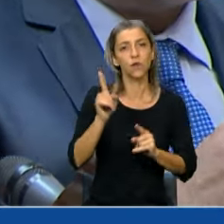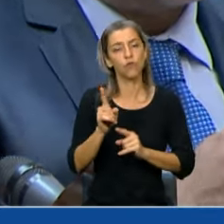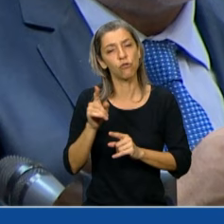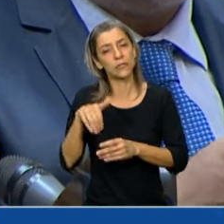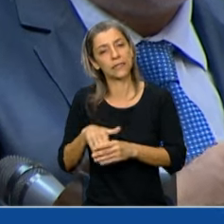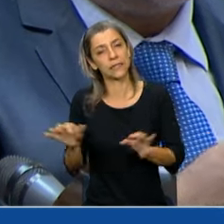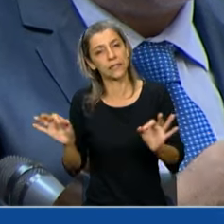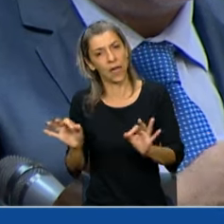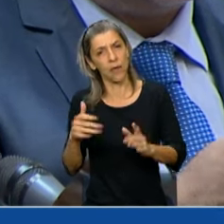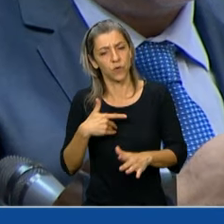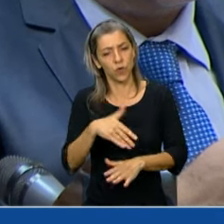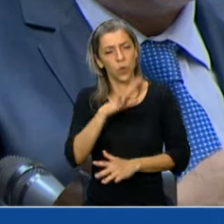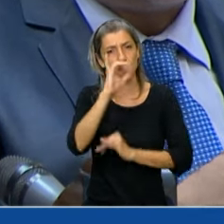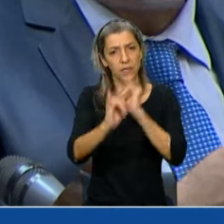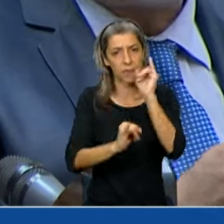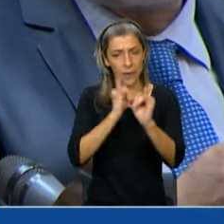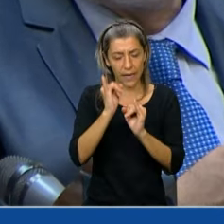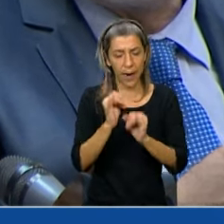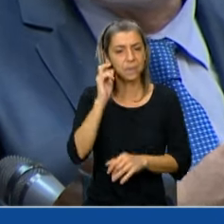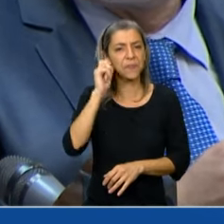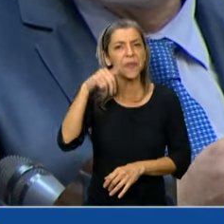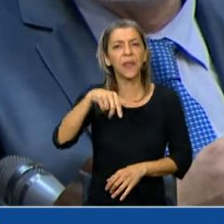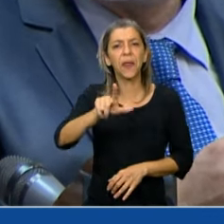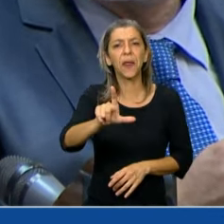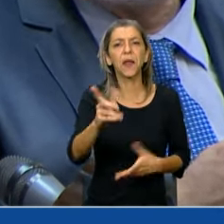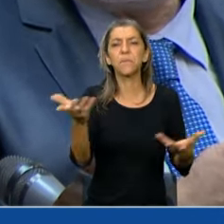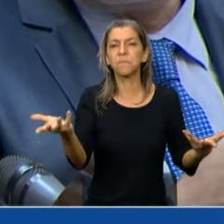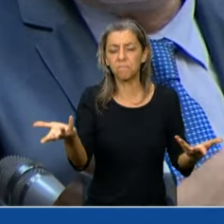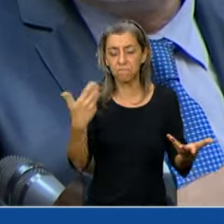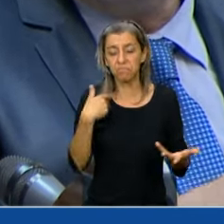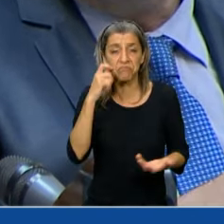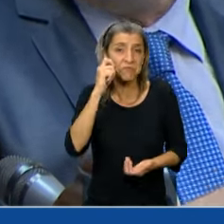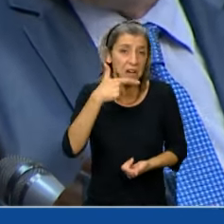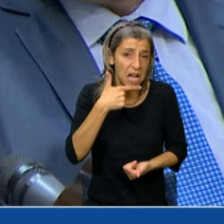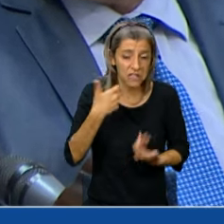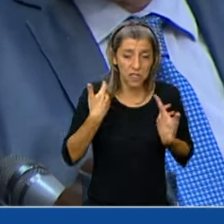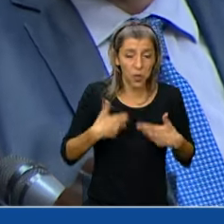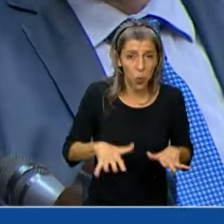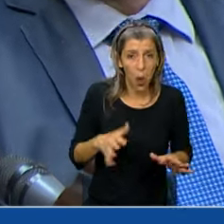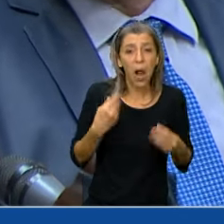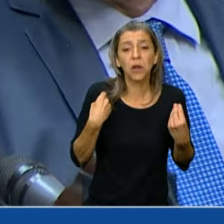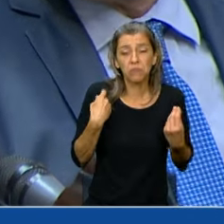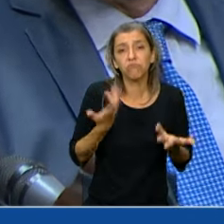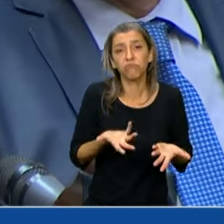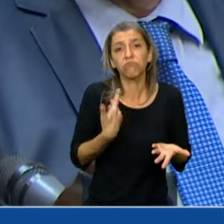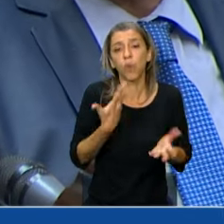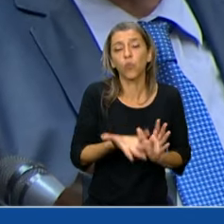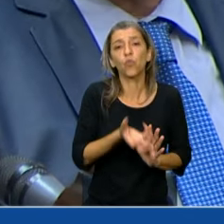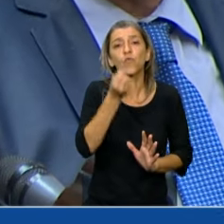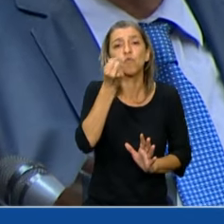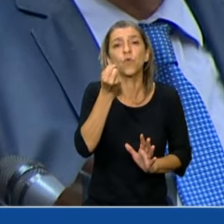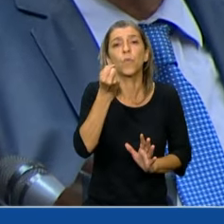De qué trata el gas natural licuado es un gas natural enfriado a temperaturas extr